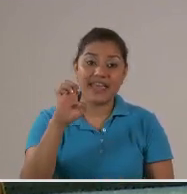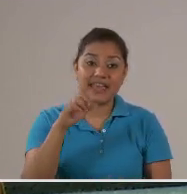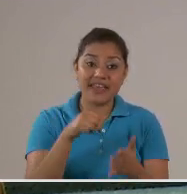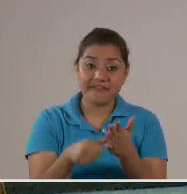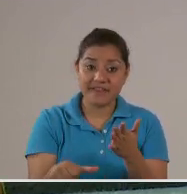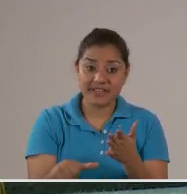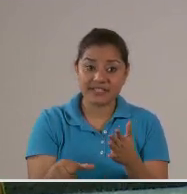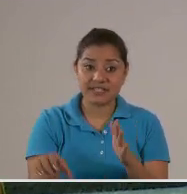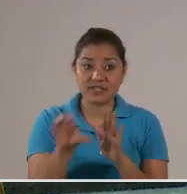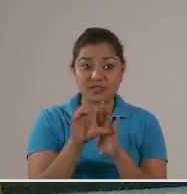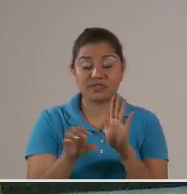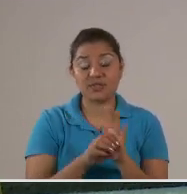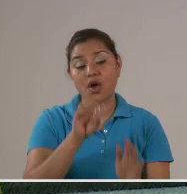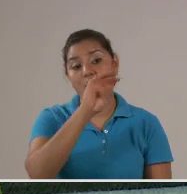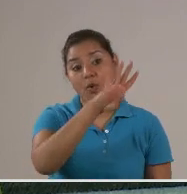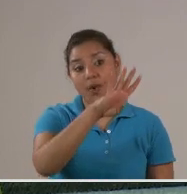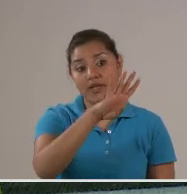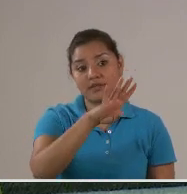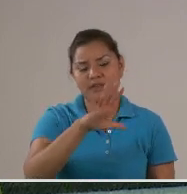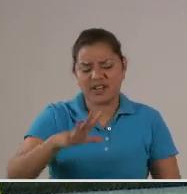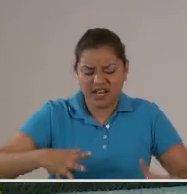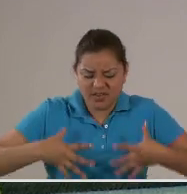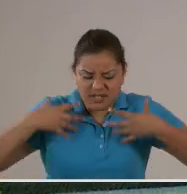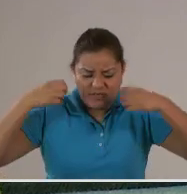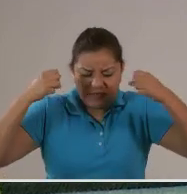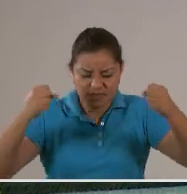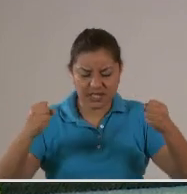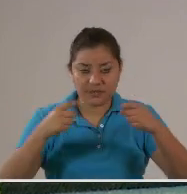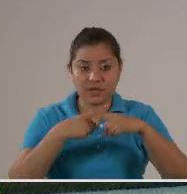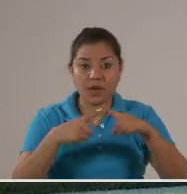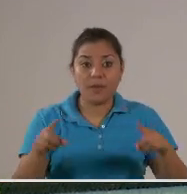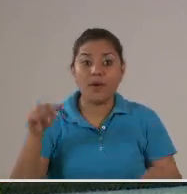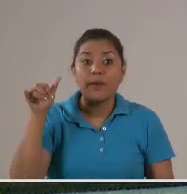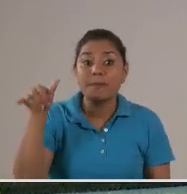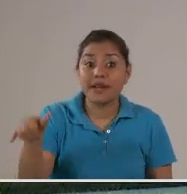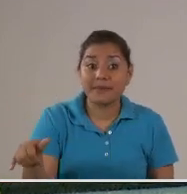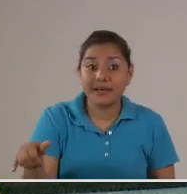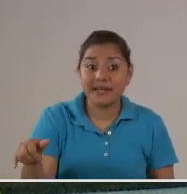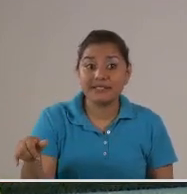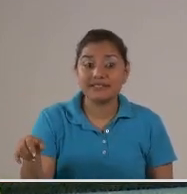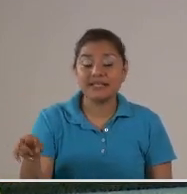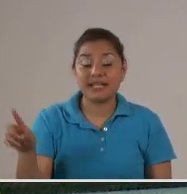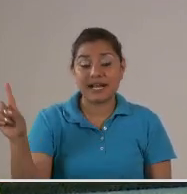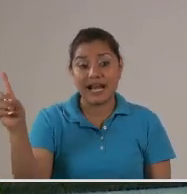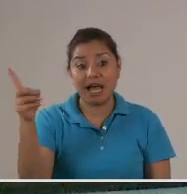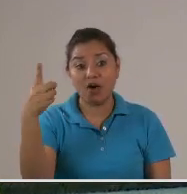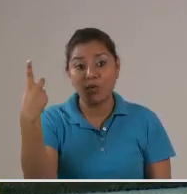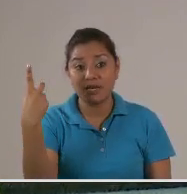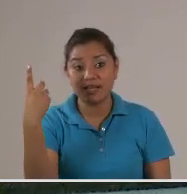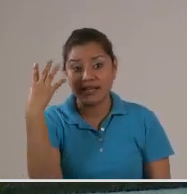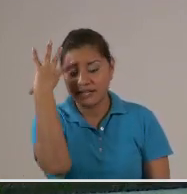esforzados por mantener la unidad del